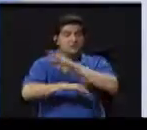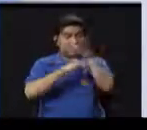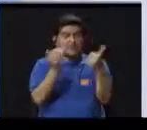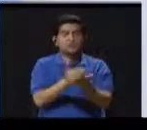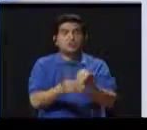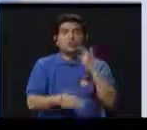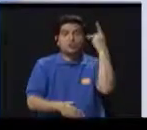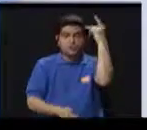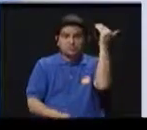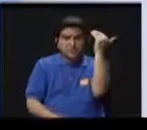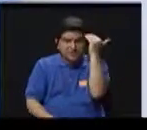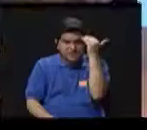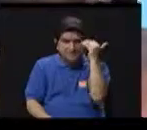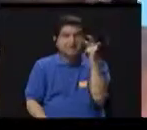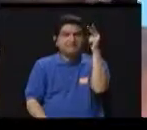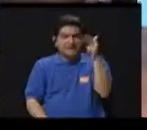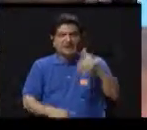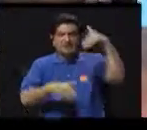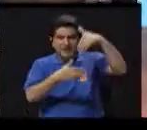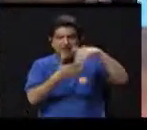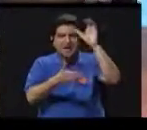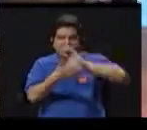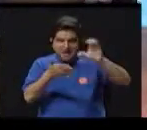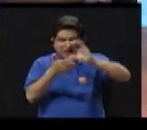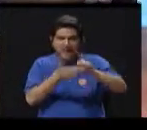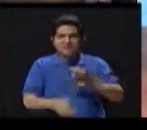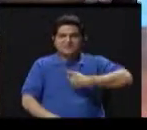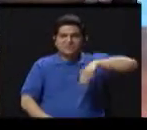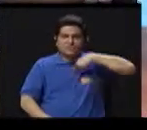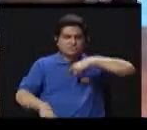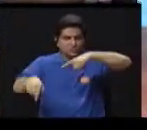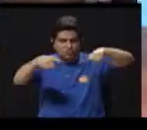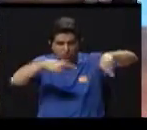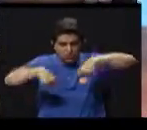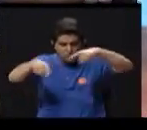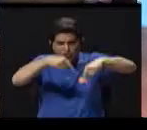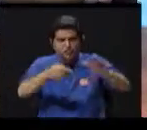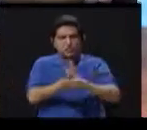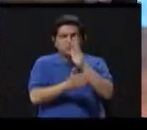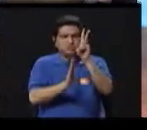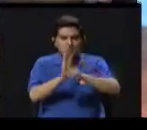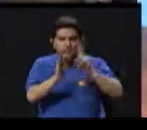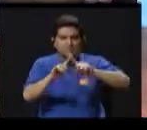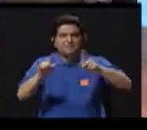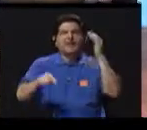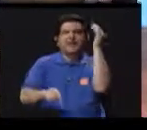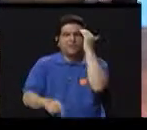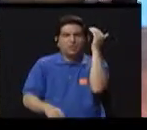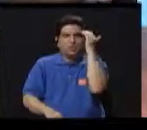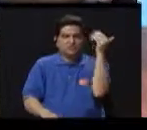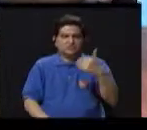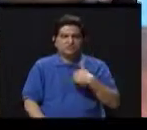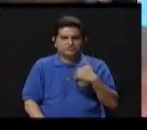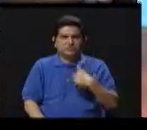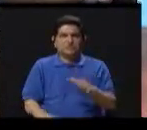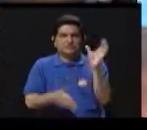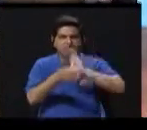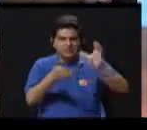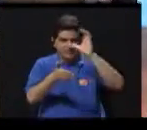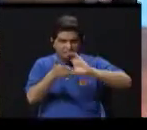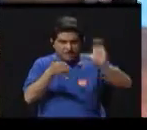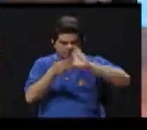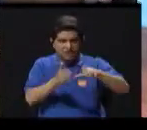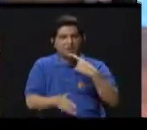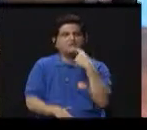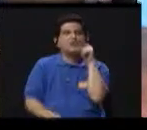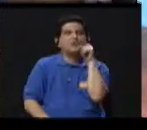mandara a todos los papás que supieran que iban a haber cámaras dentro del colegio, que íbamos a estar grabando el documental. Pero creo que hay una conciencia en el colegio,